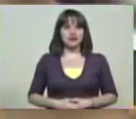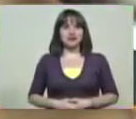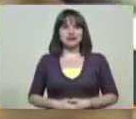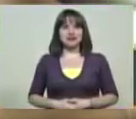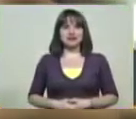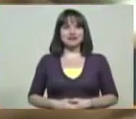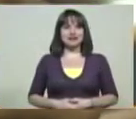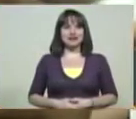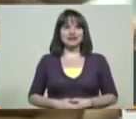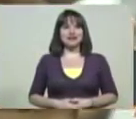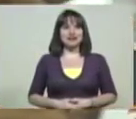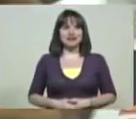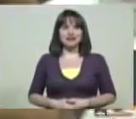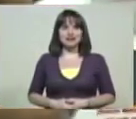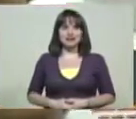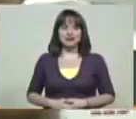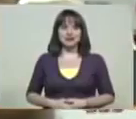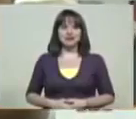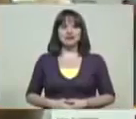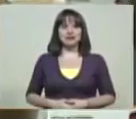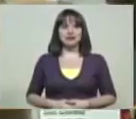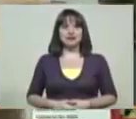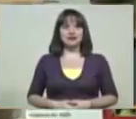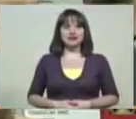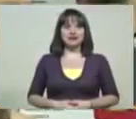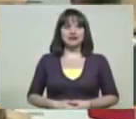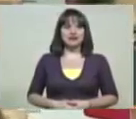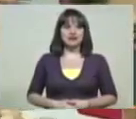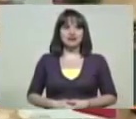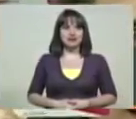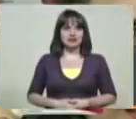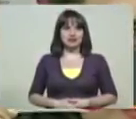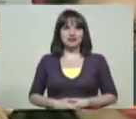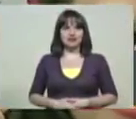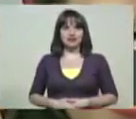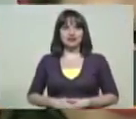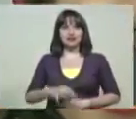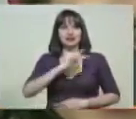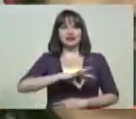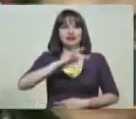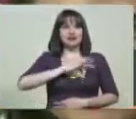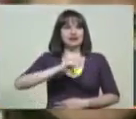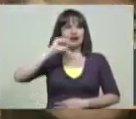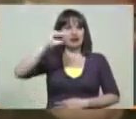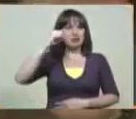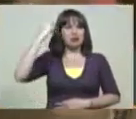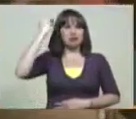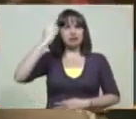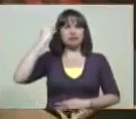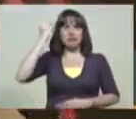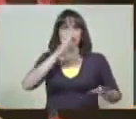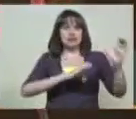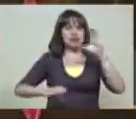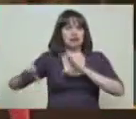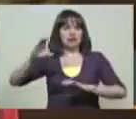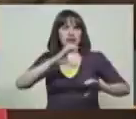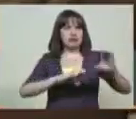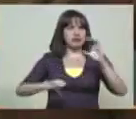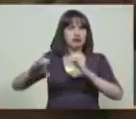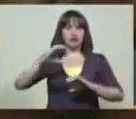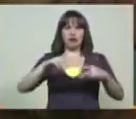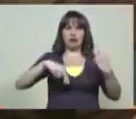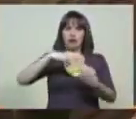la reivindicación de las raíces del socialismo utópico y del socialismo científico de marx engels